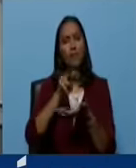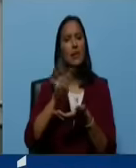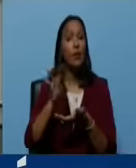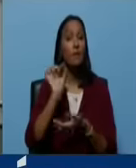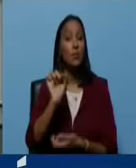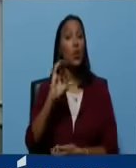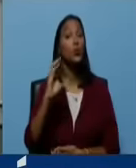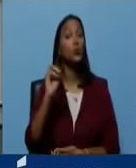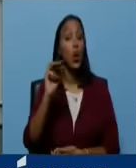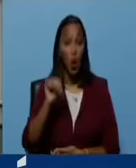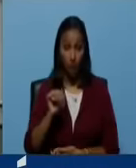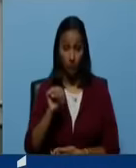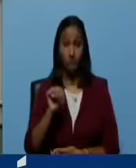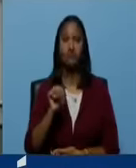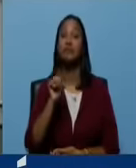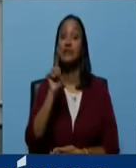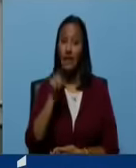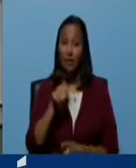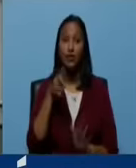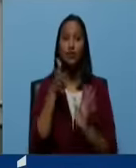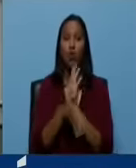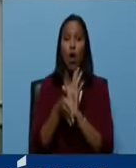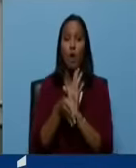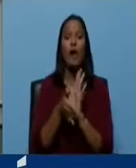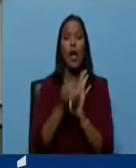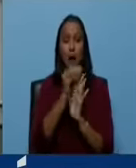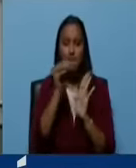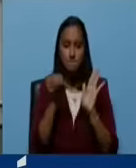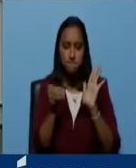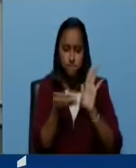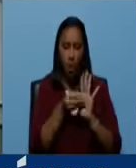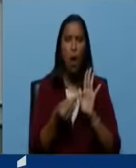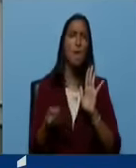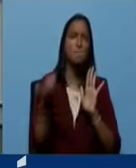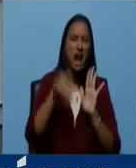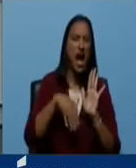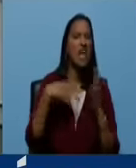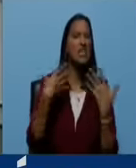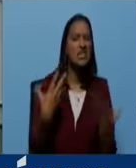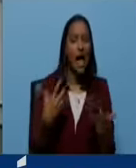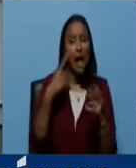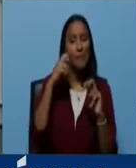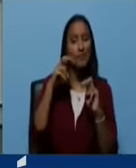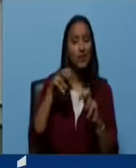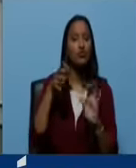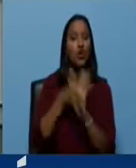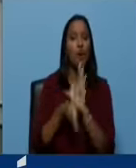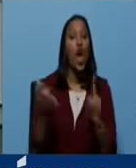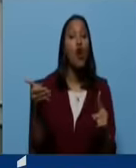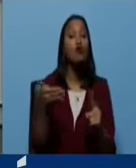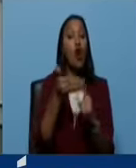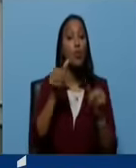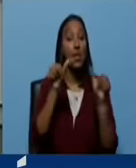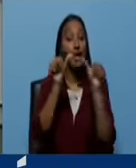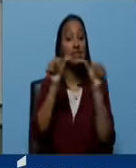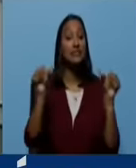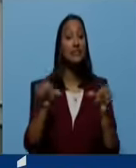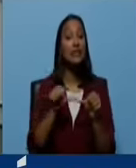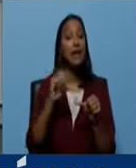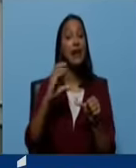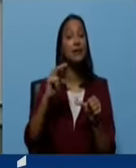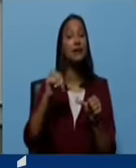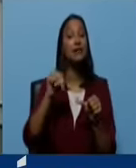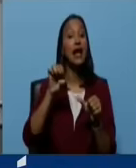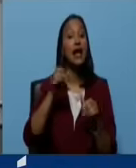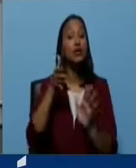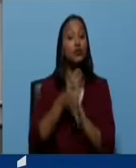así como sobre el ataque cibernético masivo denunciado contra el sistema electoral venezolano que